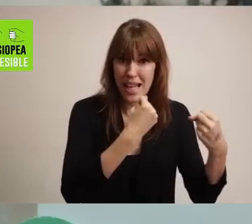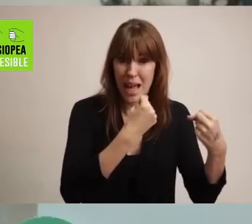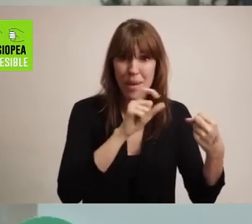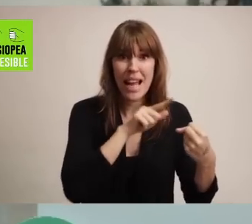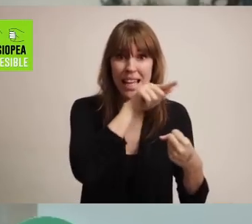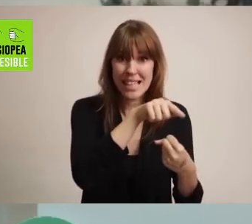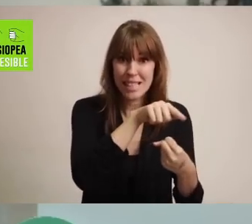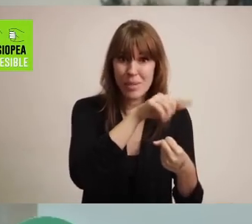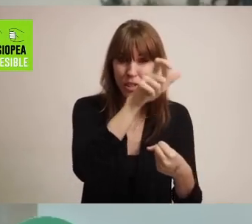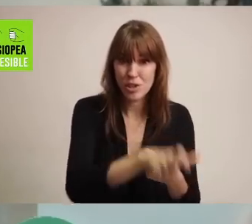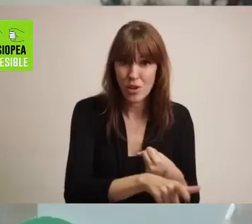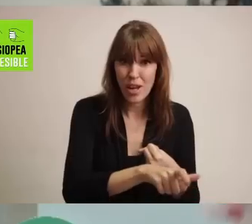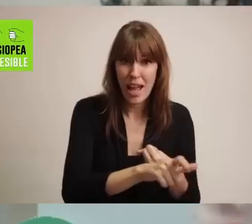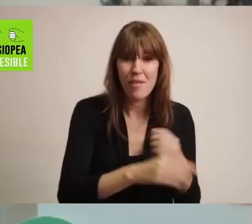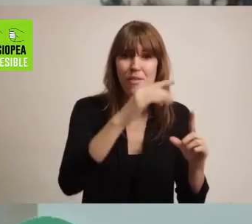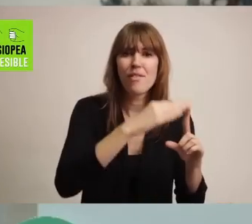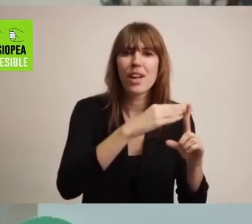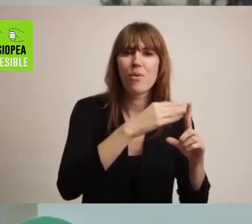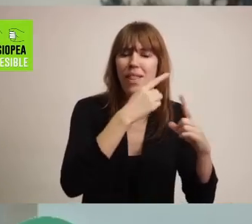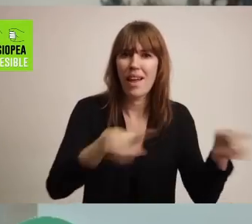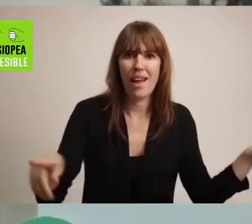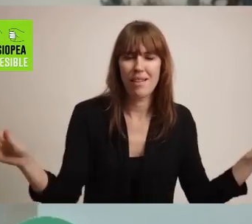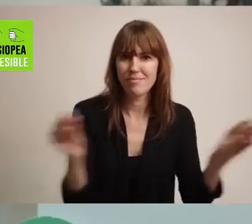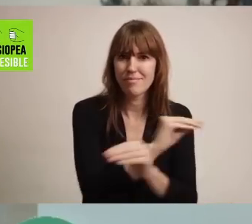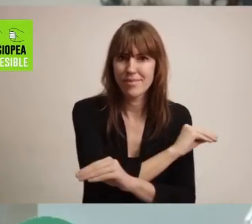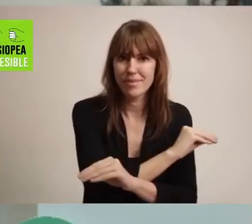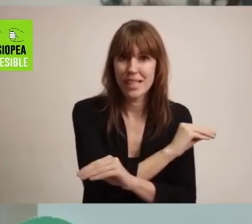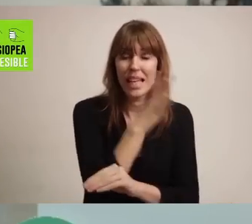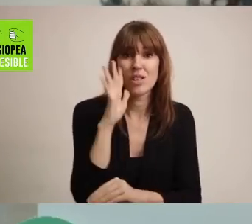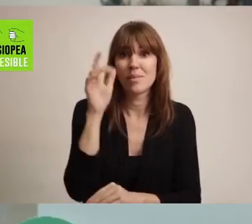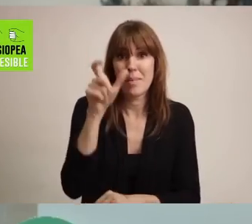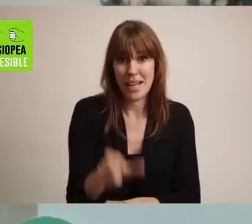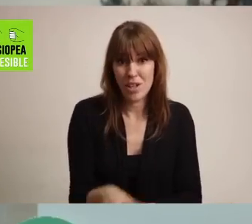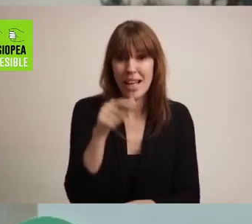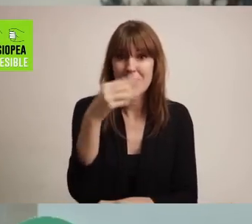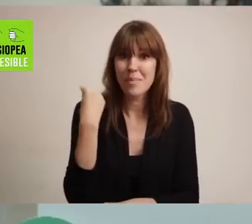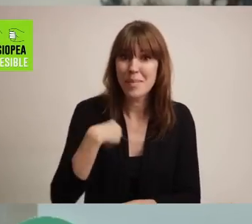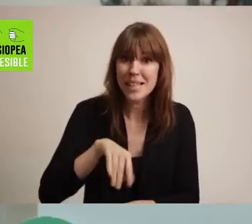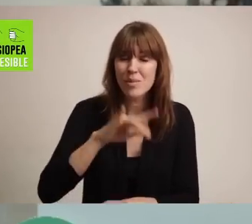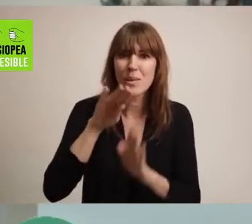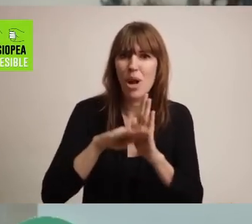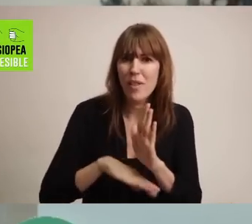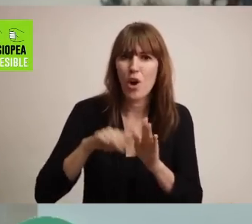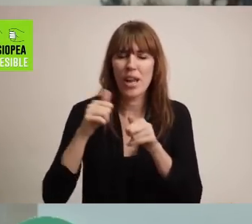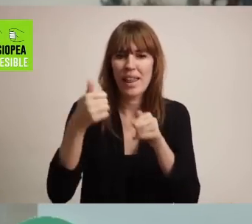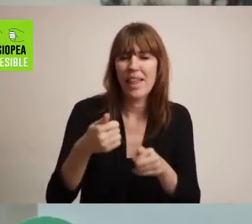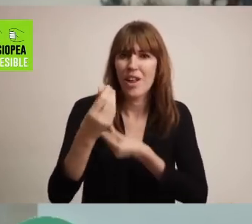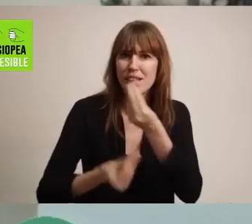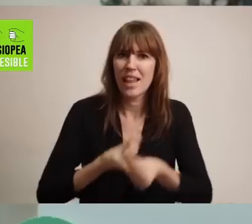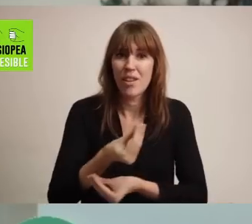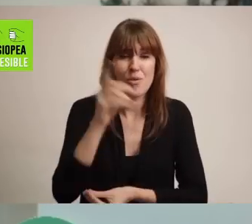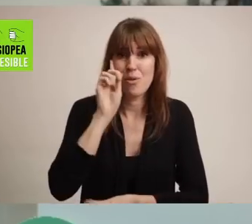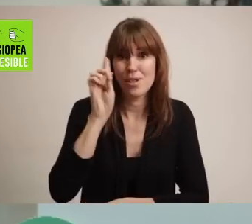es, ni siquiera el que está haciendo esa programación o esa iniciación lo sabe, porque lo primero que tendría que